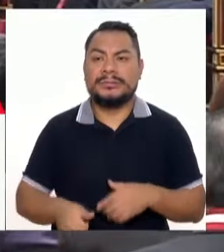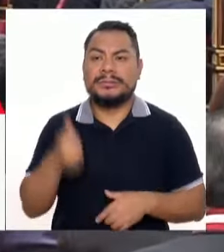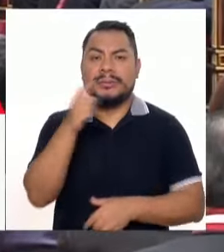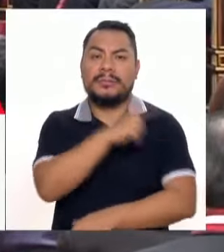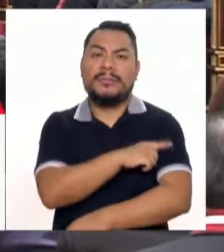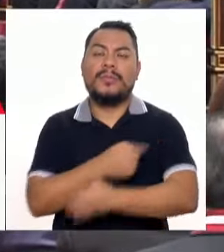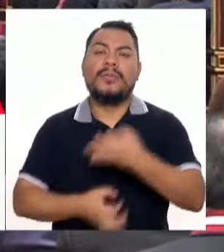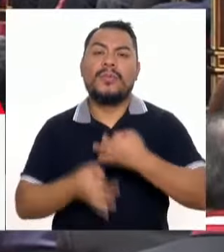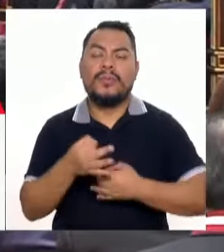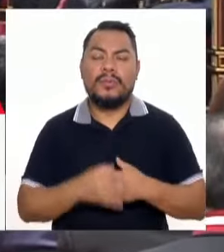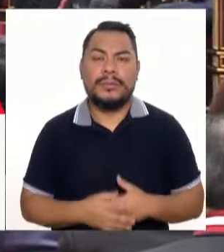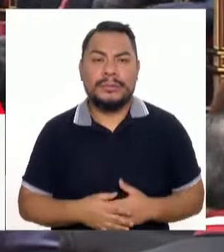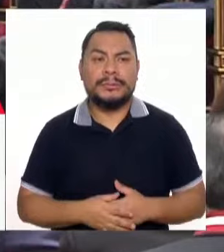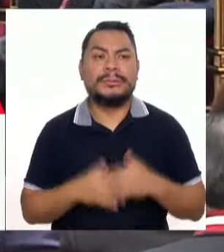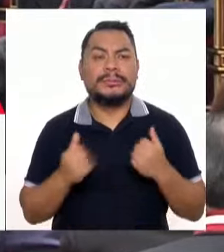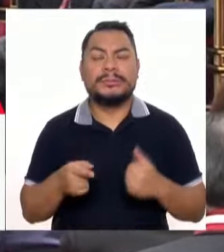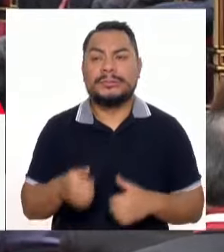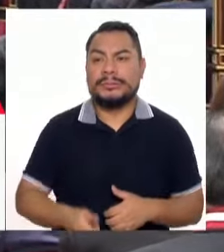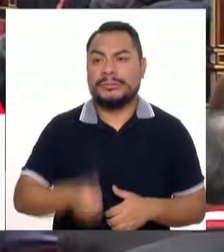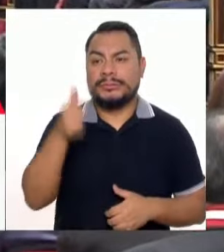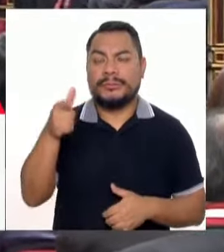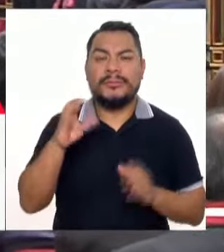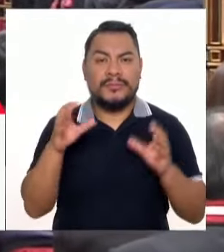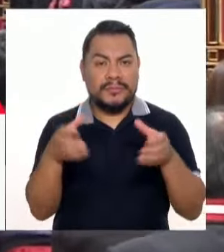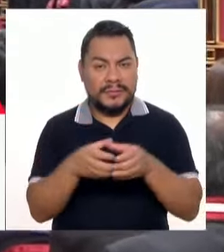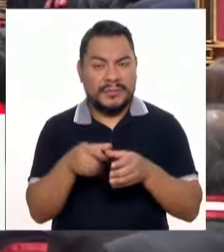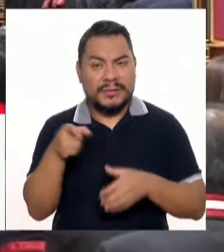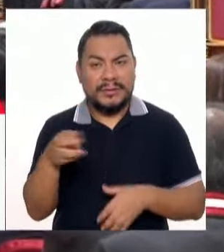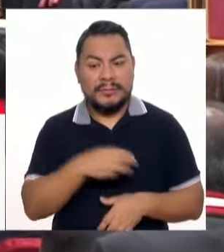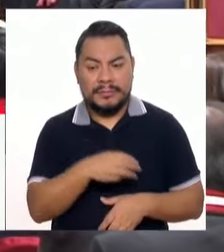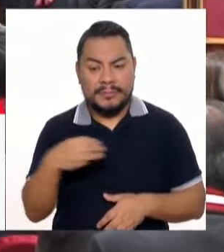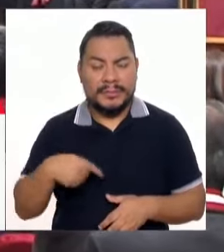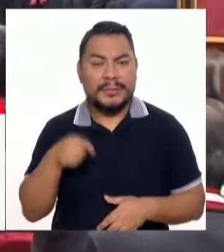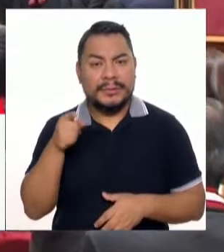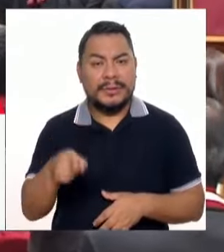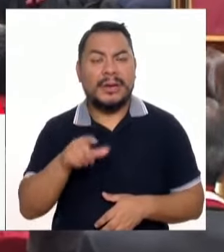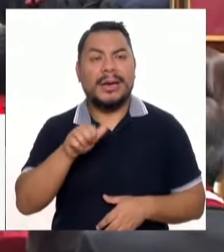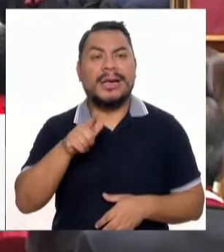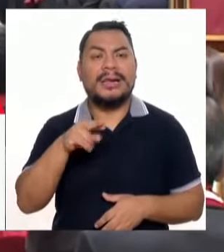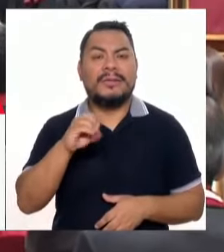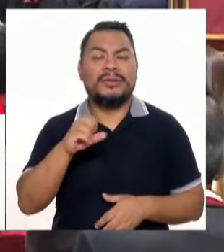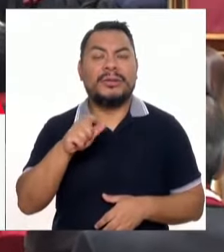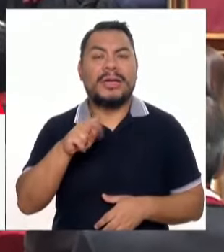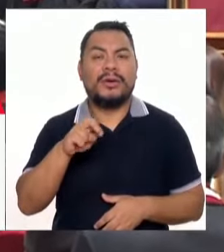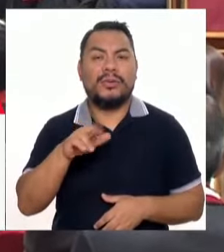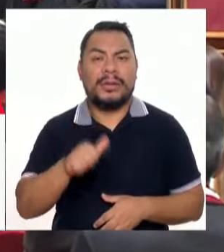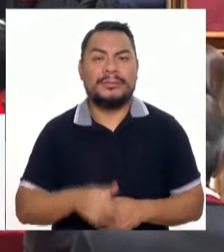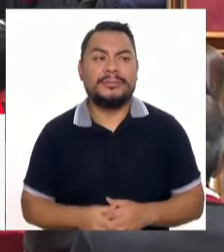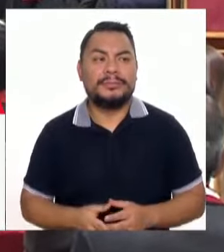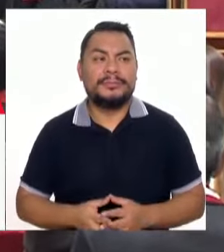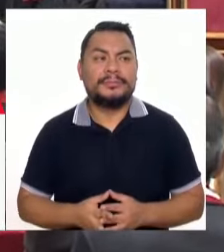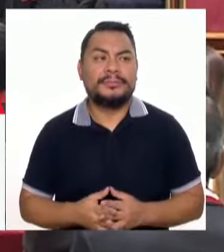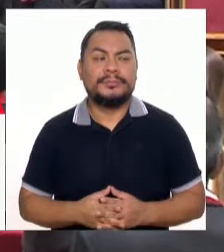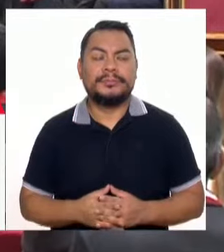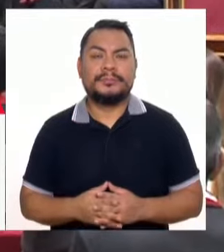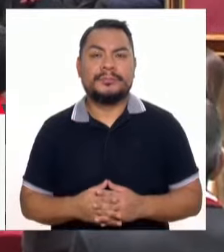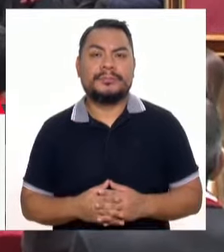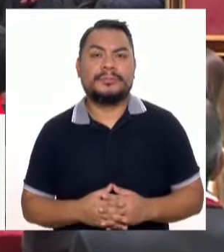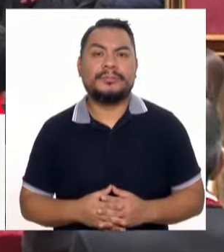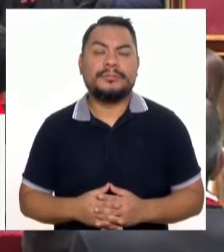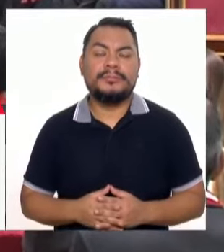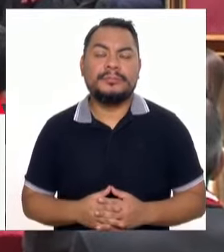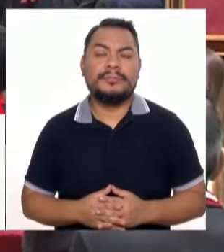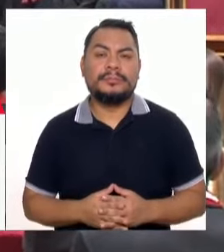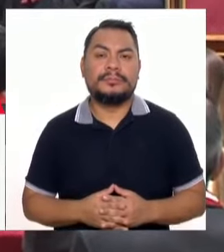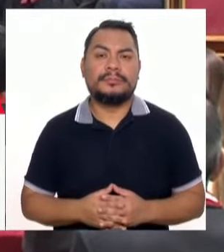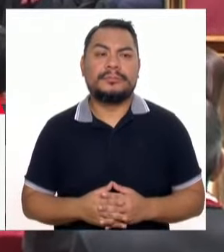Poder Judicial y el presidente del Consejo de Ministros, Alberto Tarola. En esta fecha tan especial, por el día del